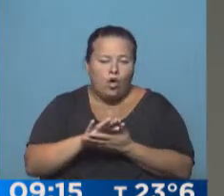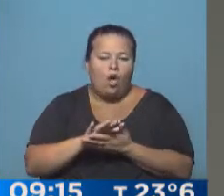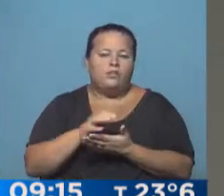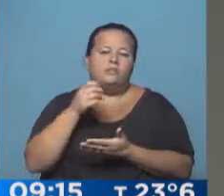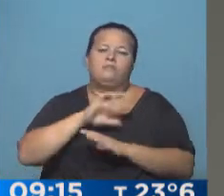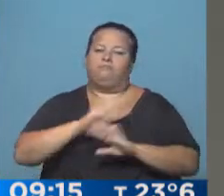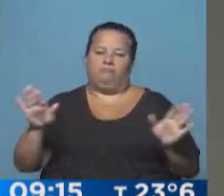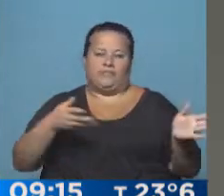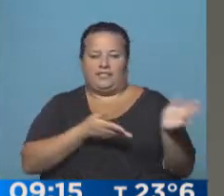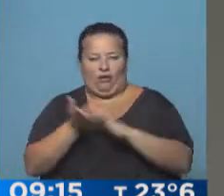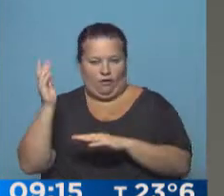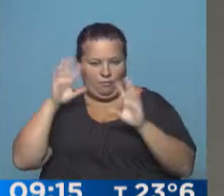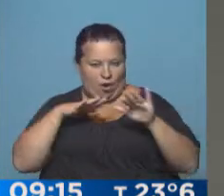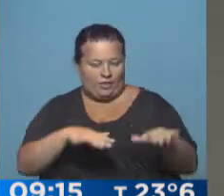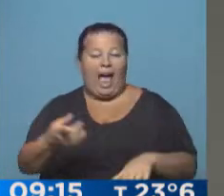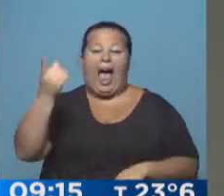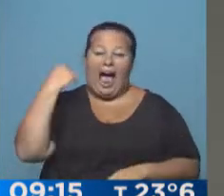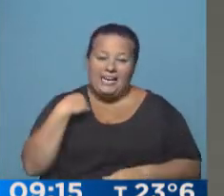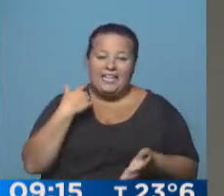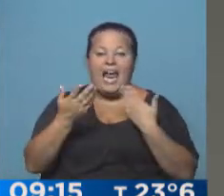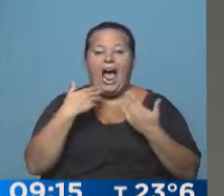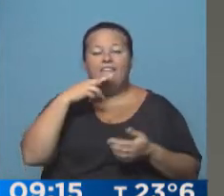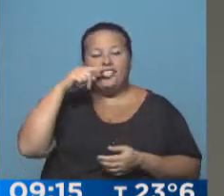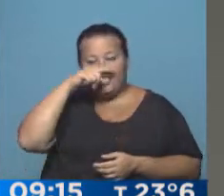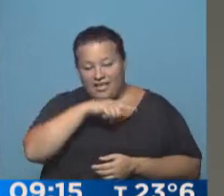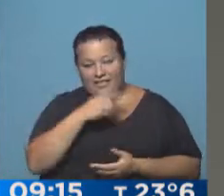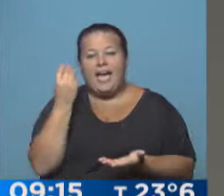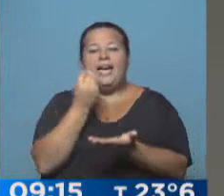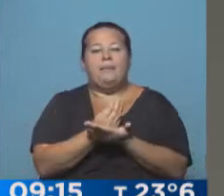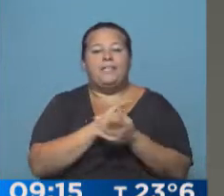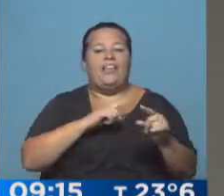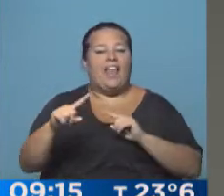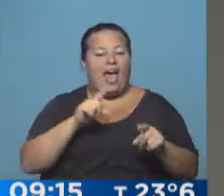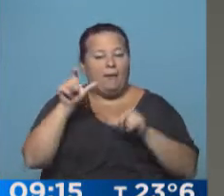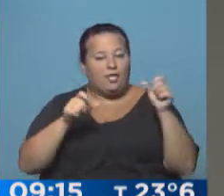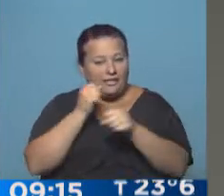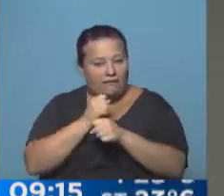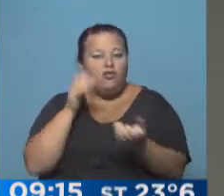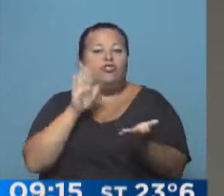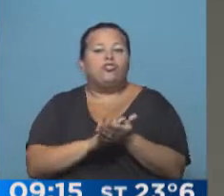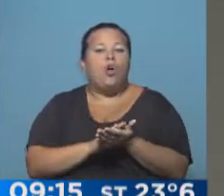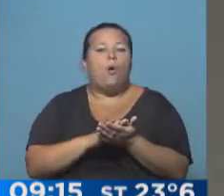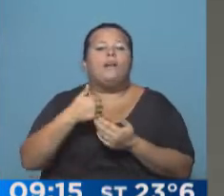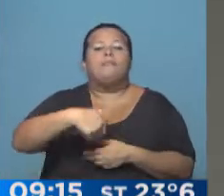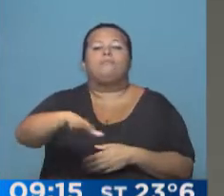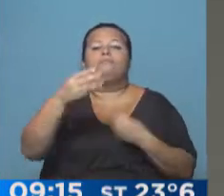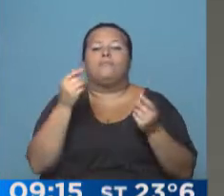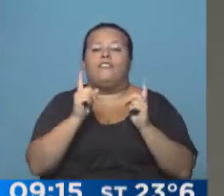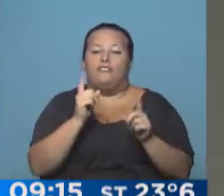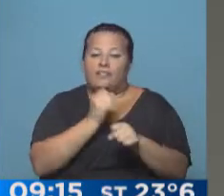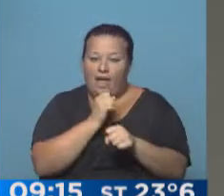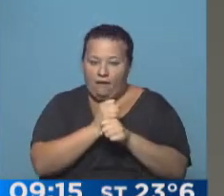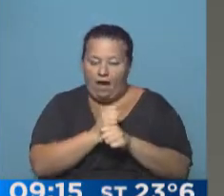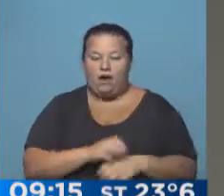de la protesta el día de ayer habló con visión siete representantes delegados de los trabajadores sobre las perspectivas de mantener